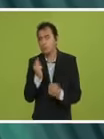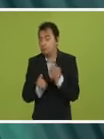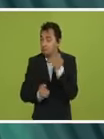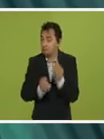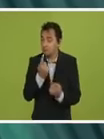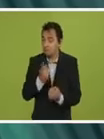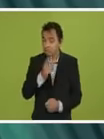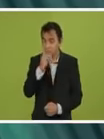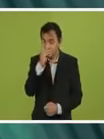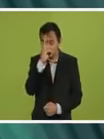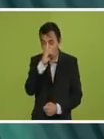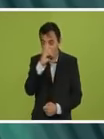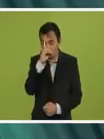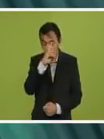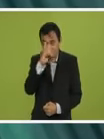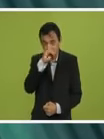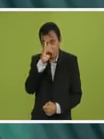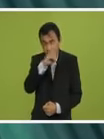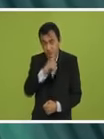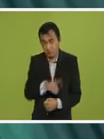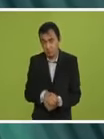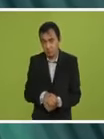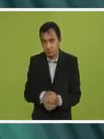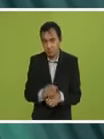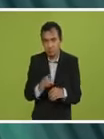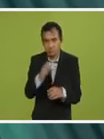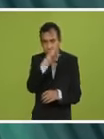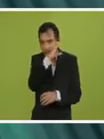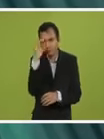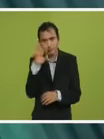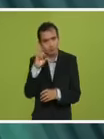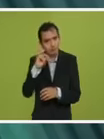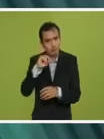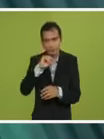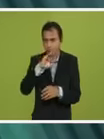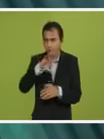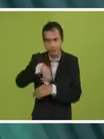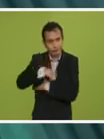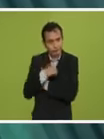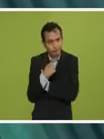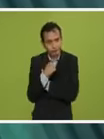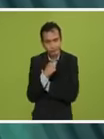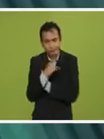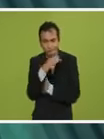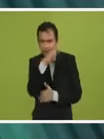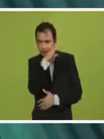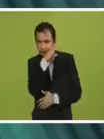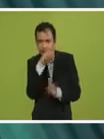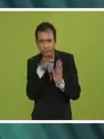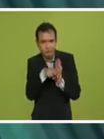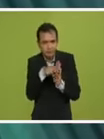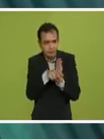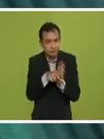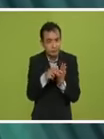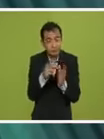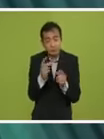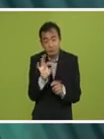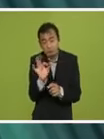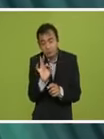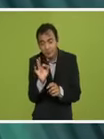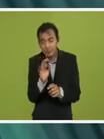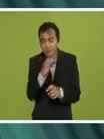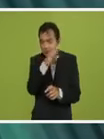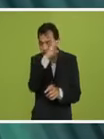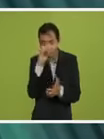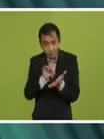las imágenes no queden guardadas, ¿no? Esa es parte de la confianza en pareja, ¿no? Tomarse videos, a lo mejor compartirse imágenes, pero borrarlas.